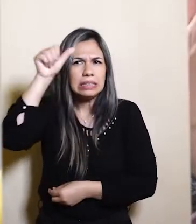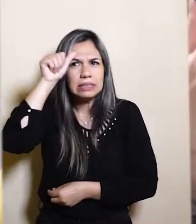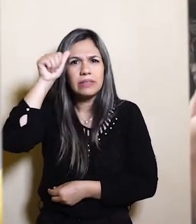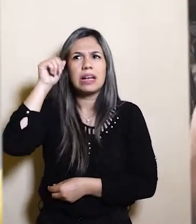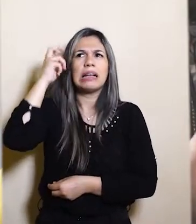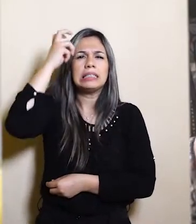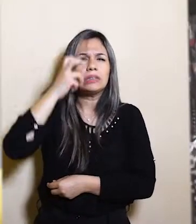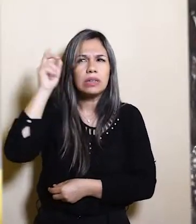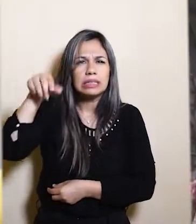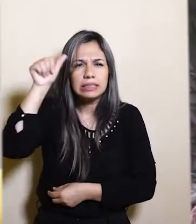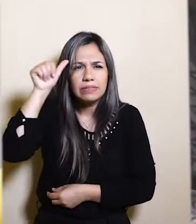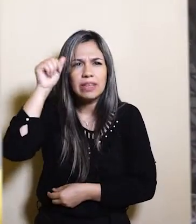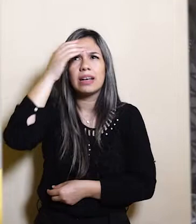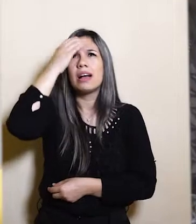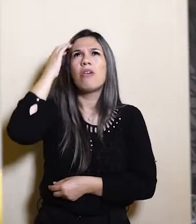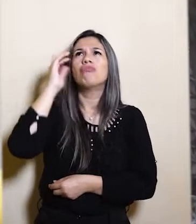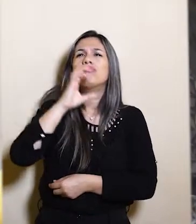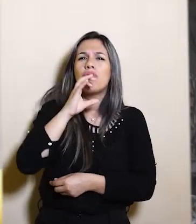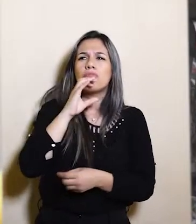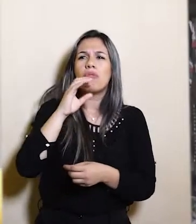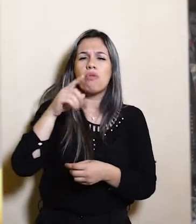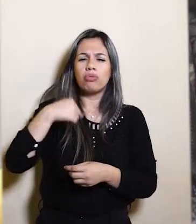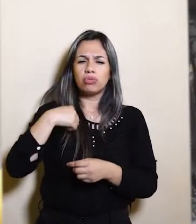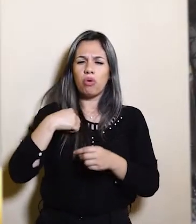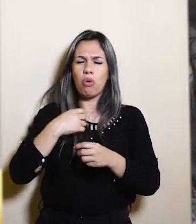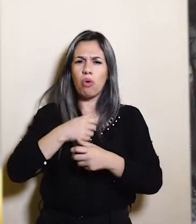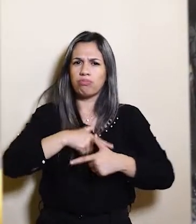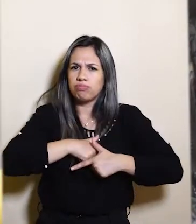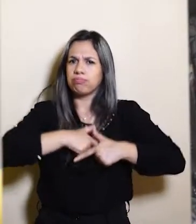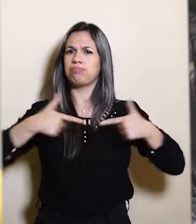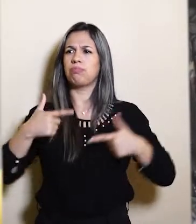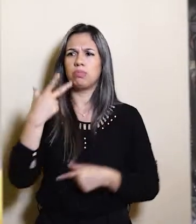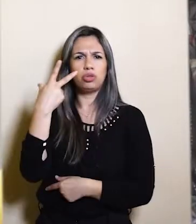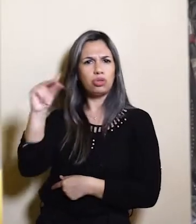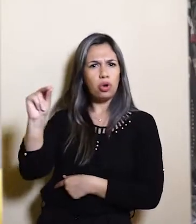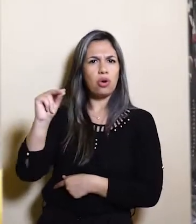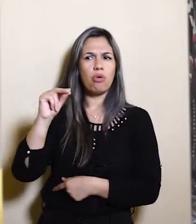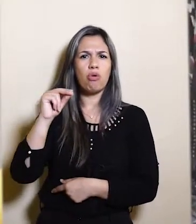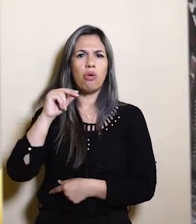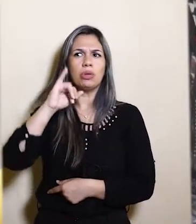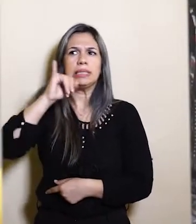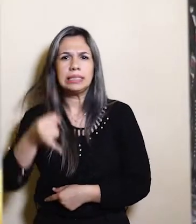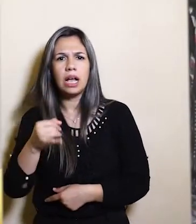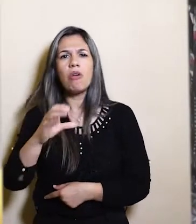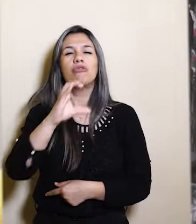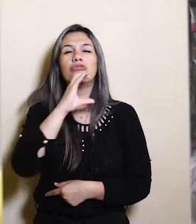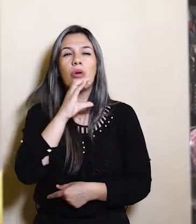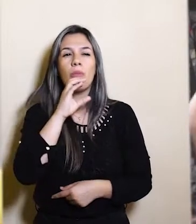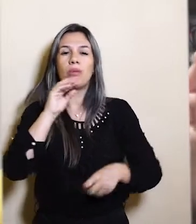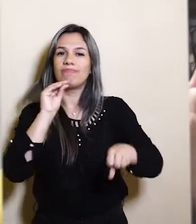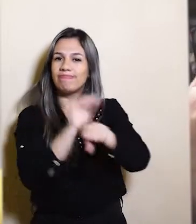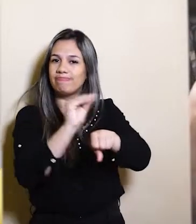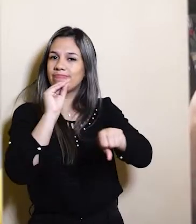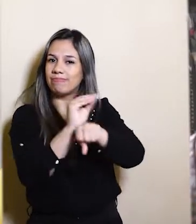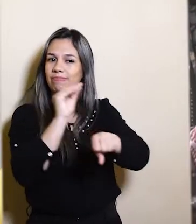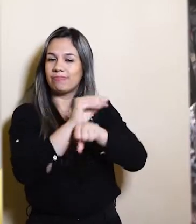de la sexualidad. Es empoderar a nuestras niñas, niños y adolescentes con conocimiento científico que les permita